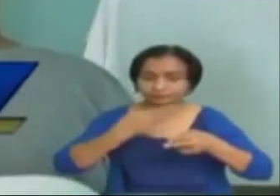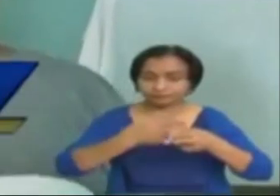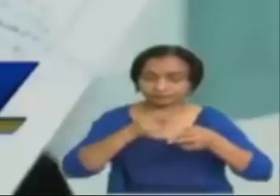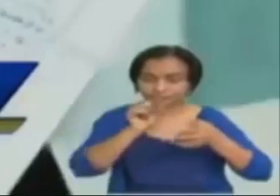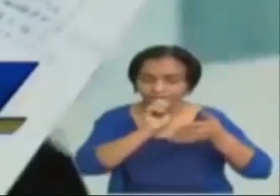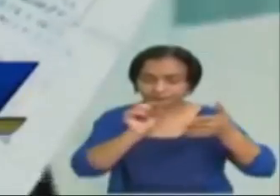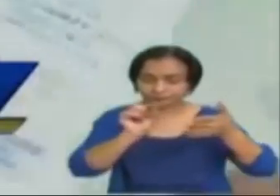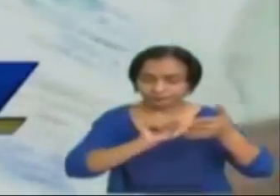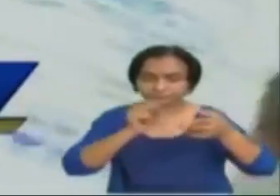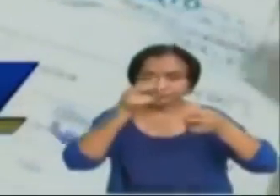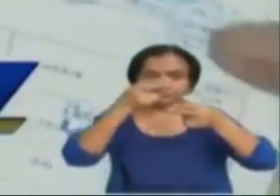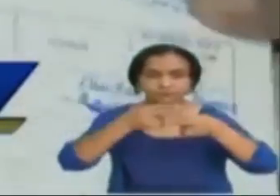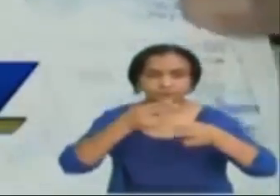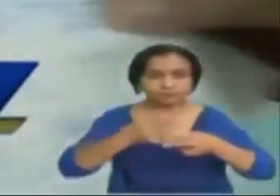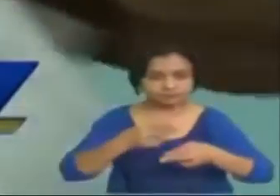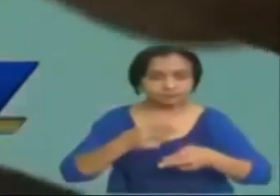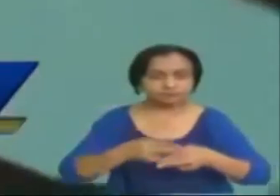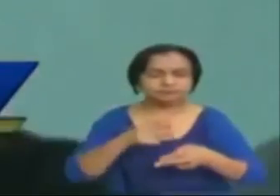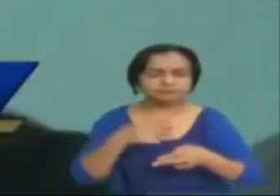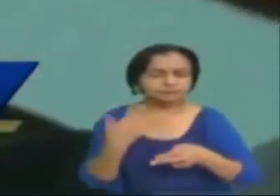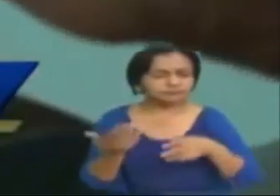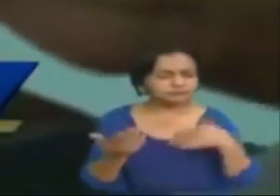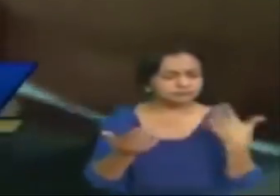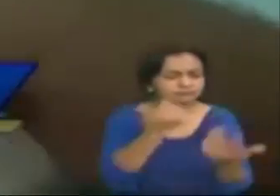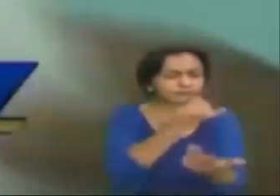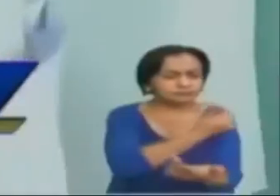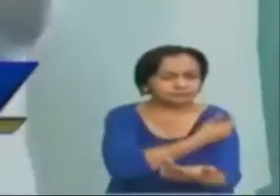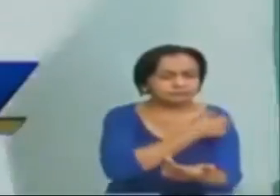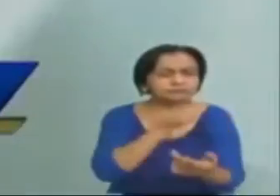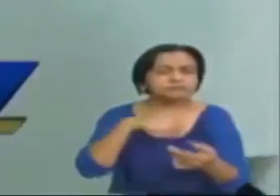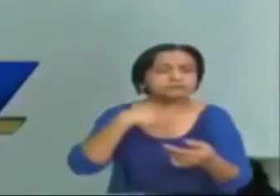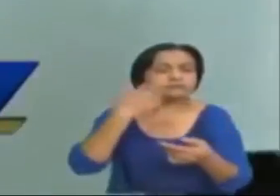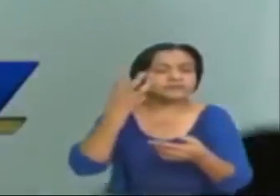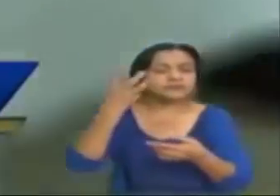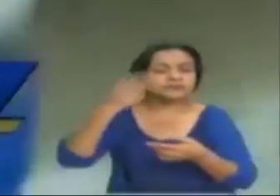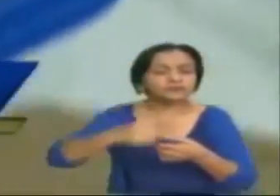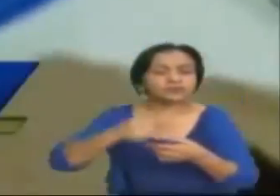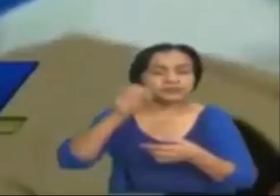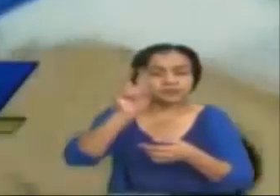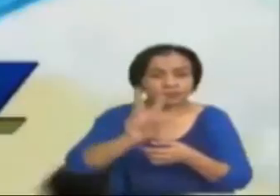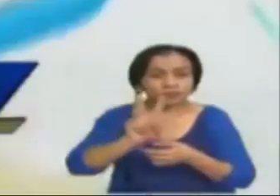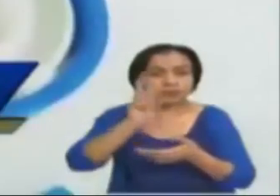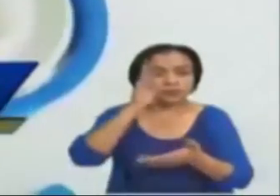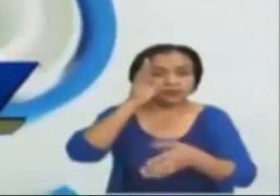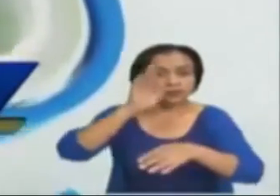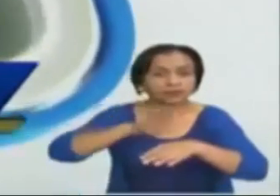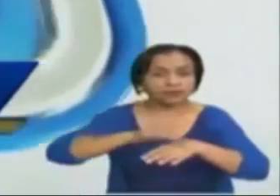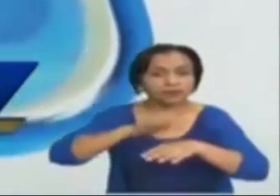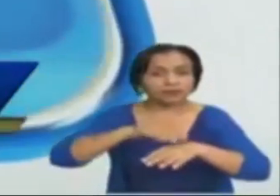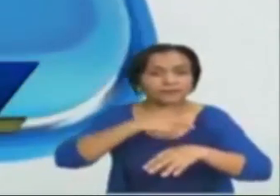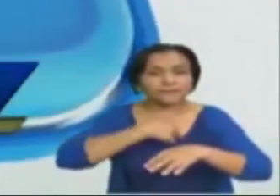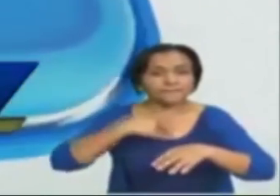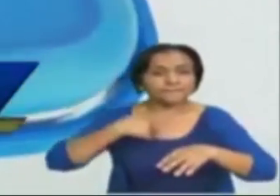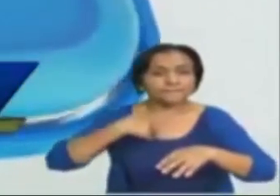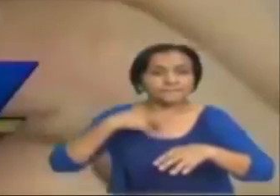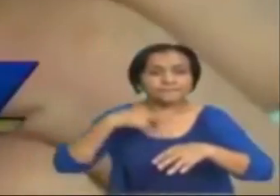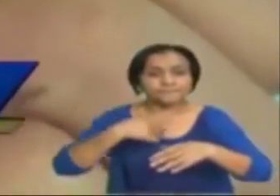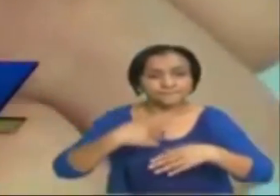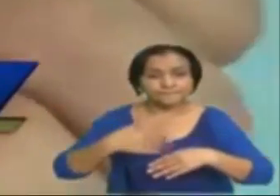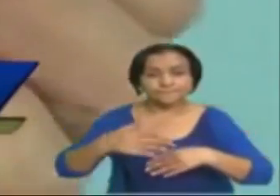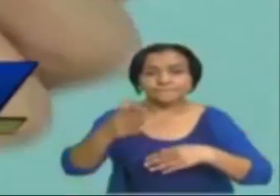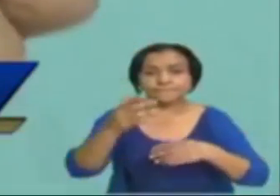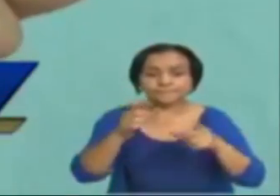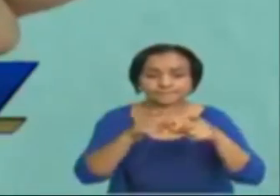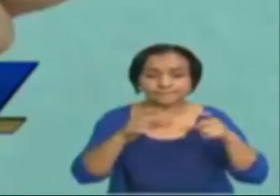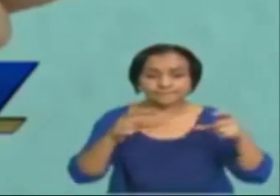Etienne, todos los esfuerzos que realizan para todas las gestiones, para que estas vacunas nos